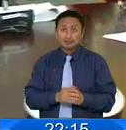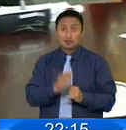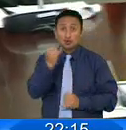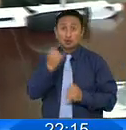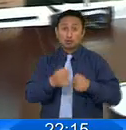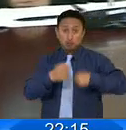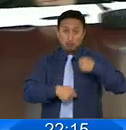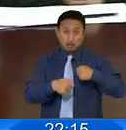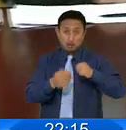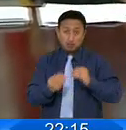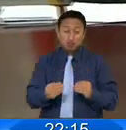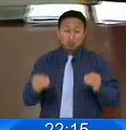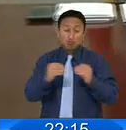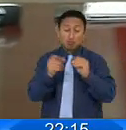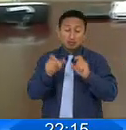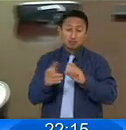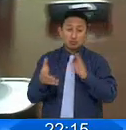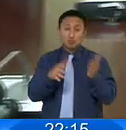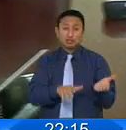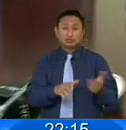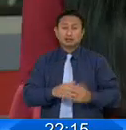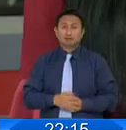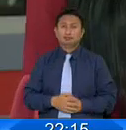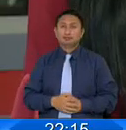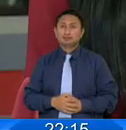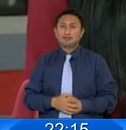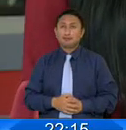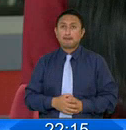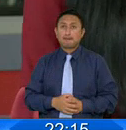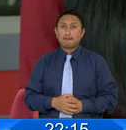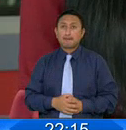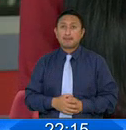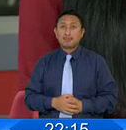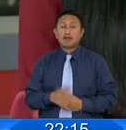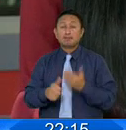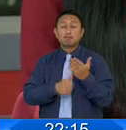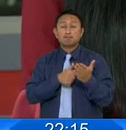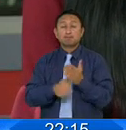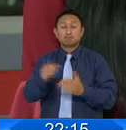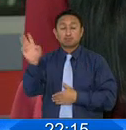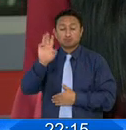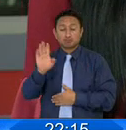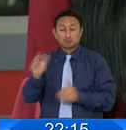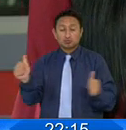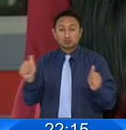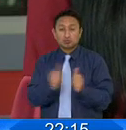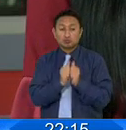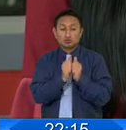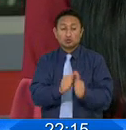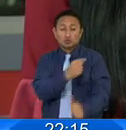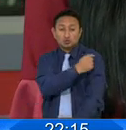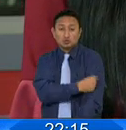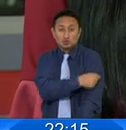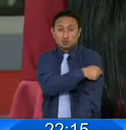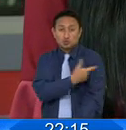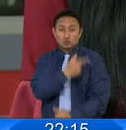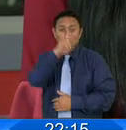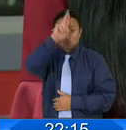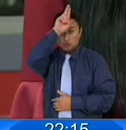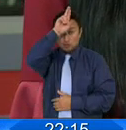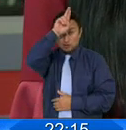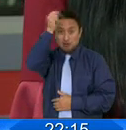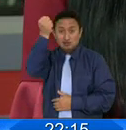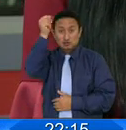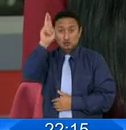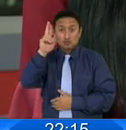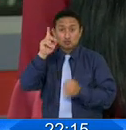mayo, informó Javier Rosero. Brigadas del Ministerio de Salud junto a la Cruz Roja del Cantón Rumiñahui al suroriente